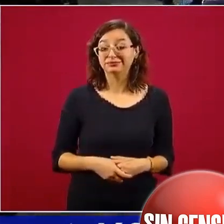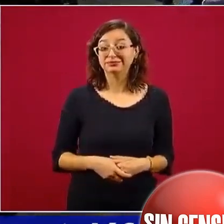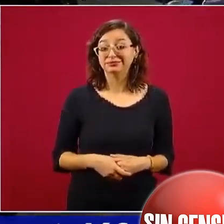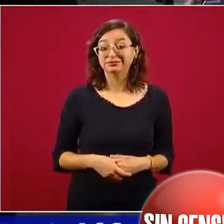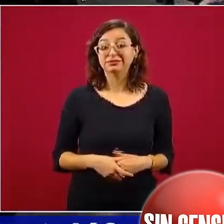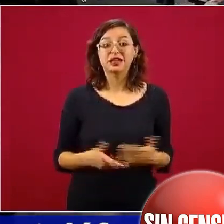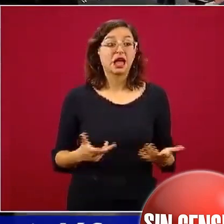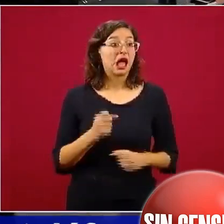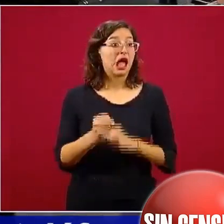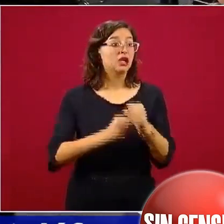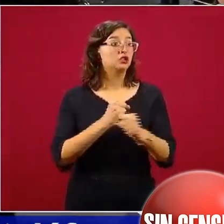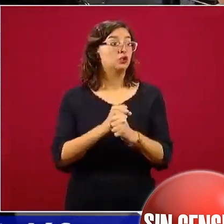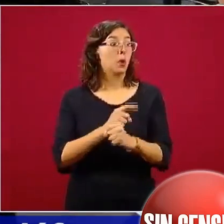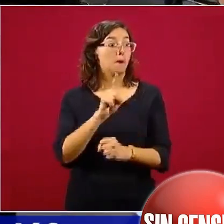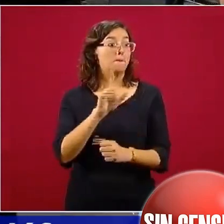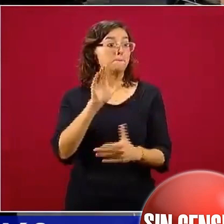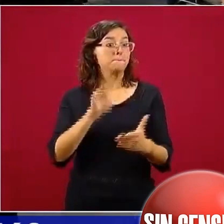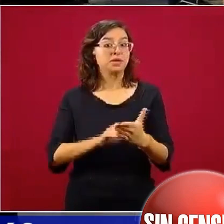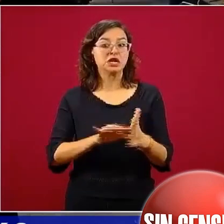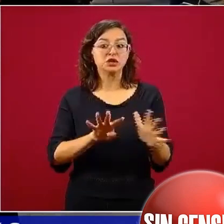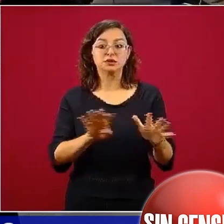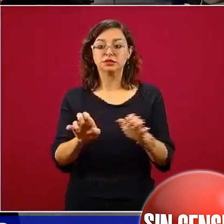En 1920